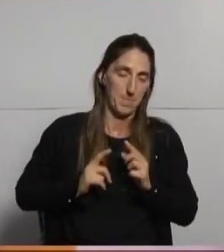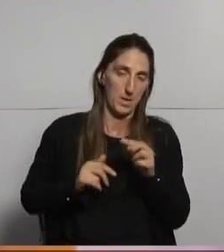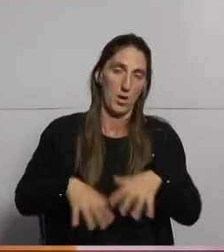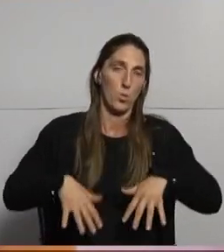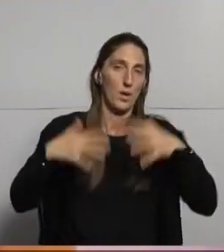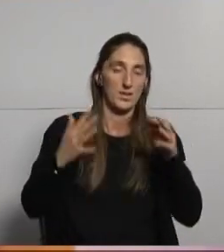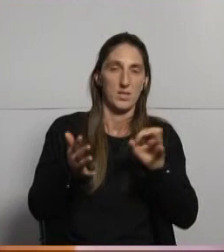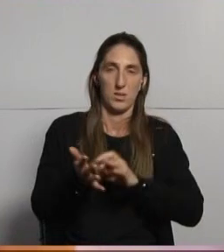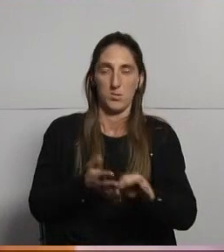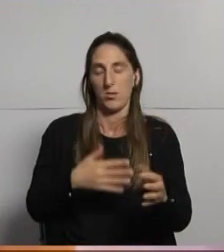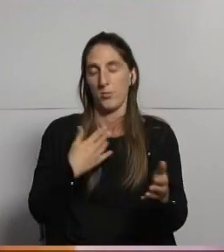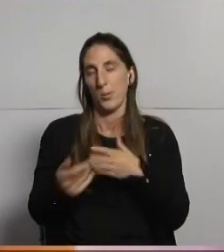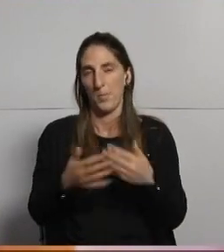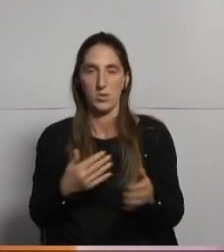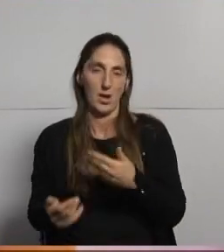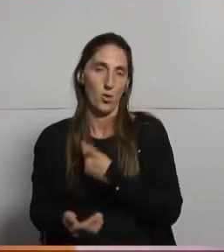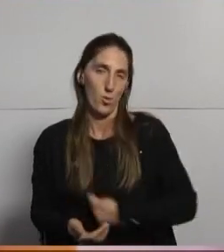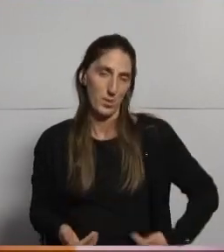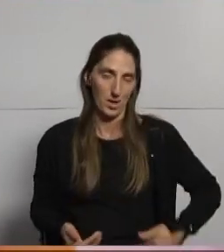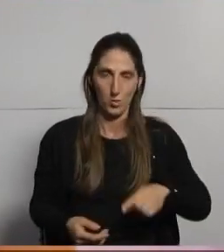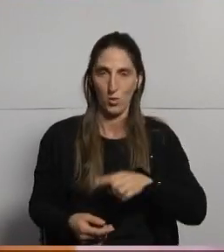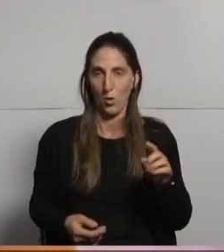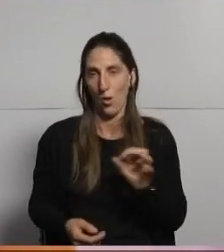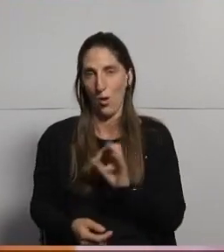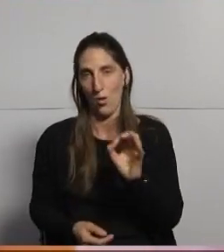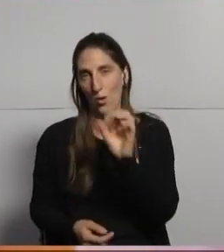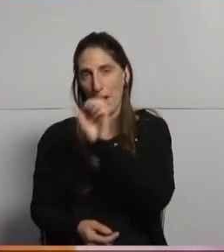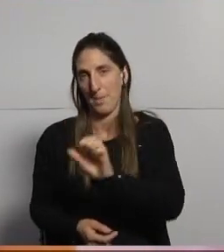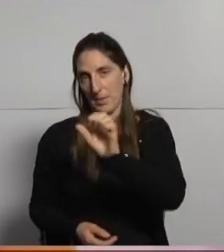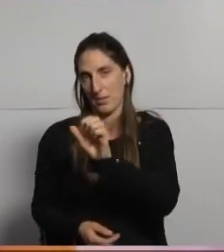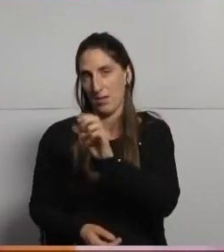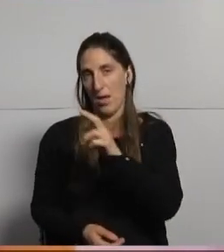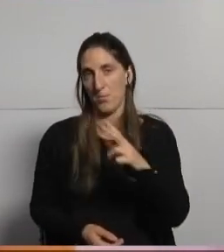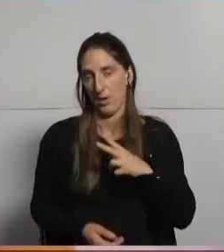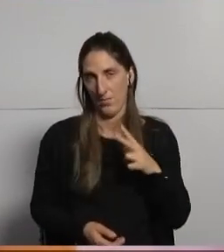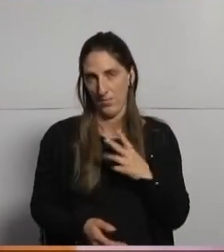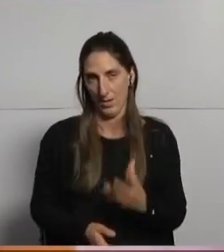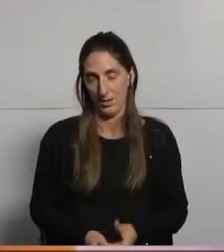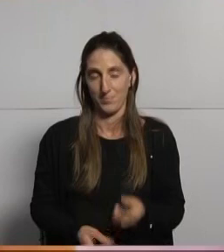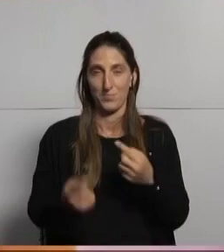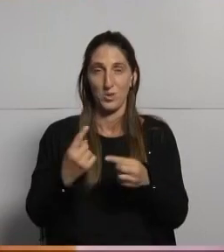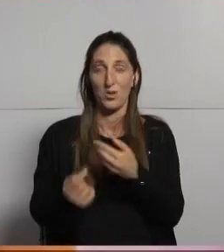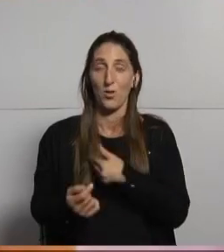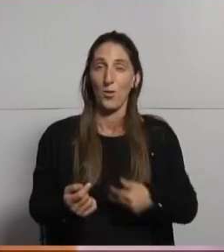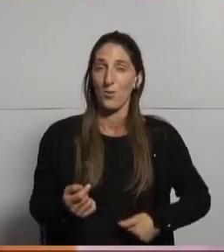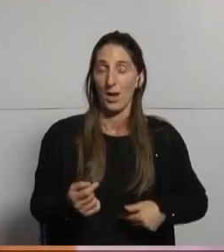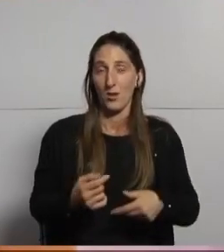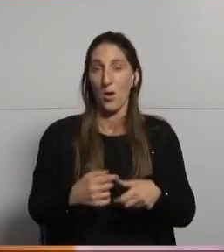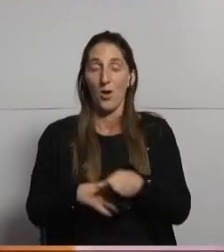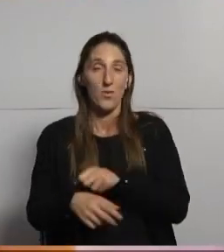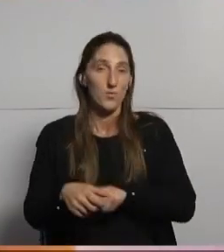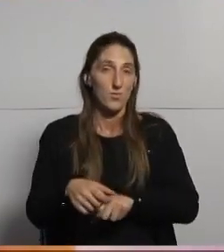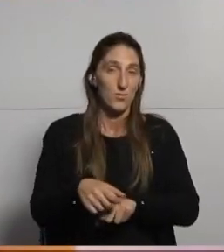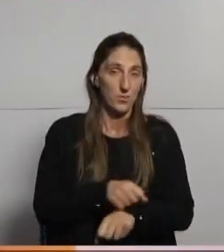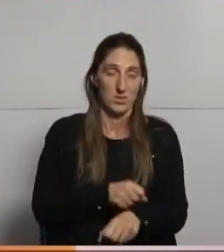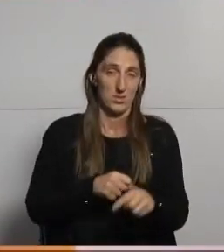consumamos, independientemente sea de gobierno o de una empresa privada. Entonces, los gobiernos se ven además forzados por esas expectativas que